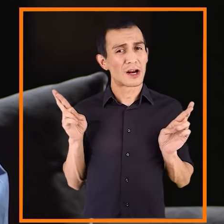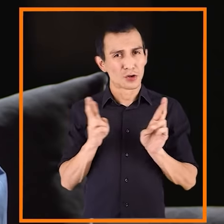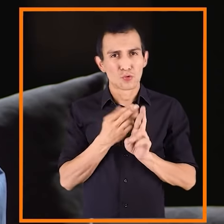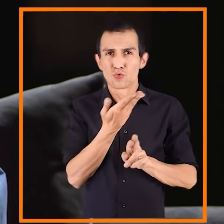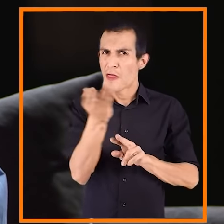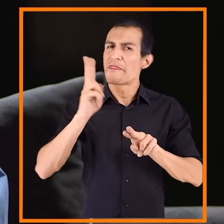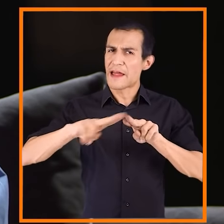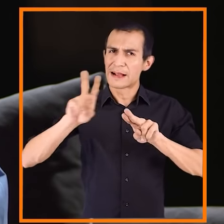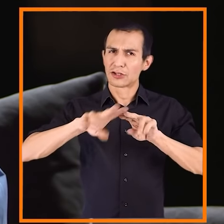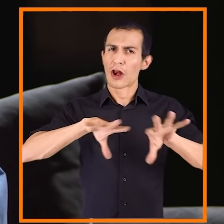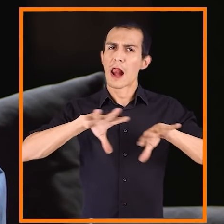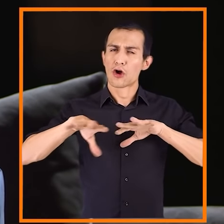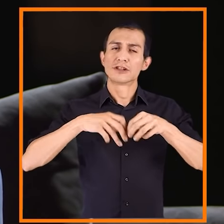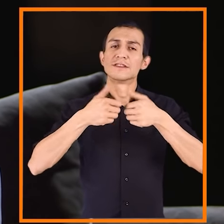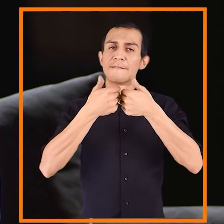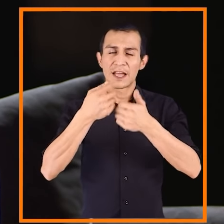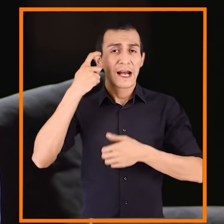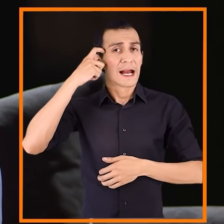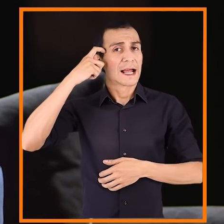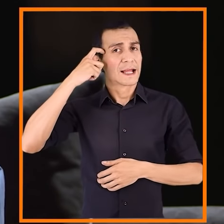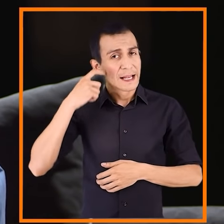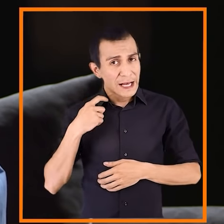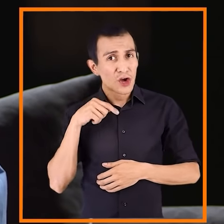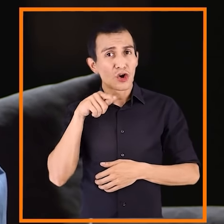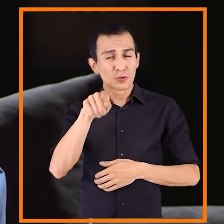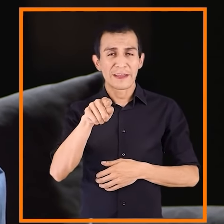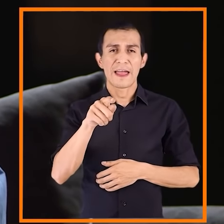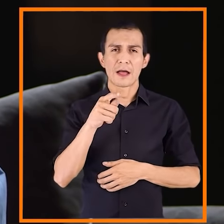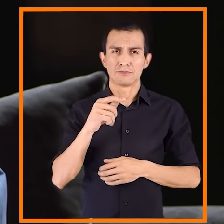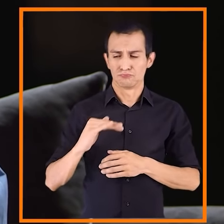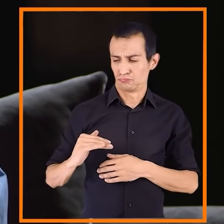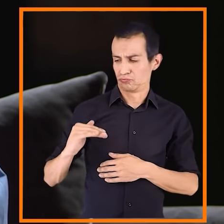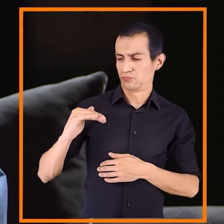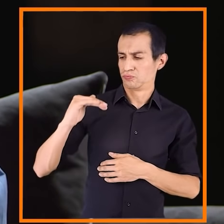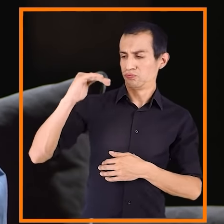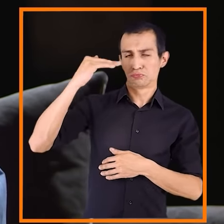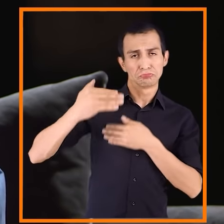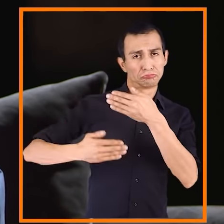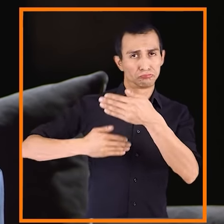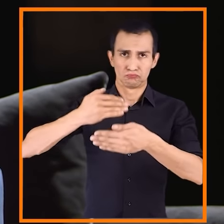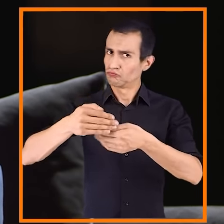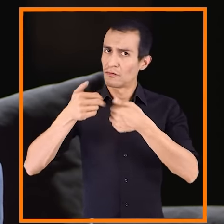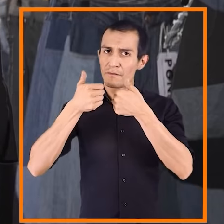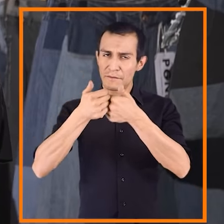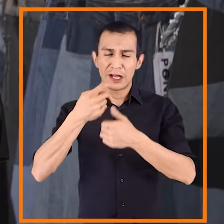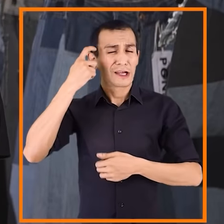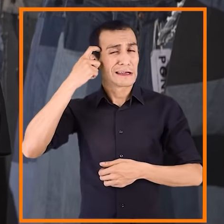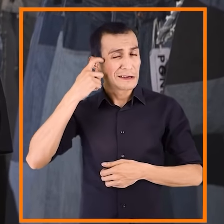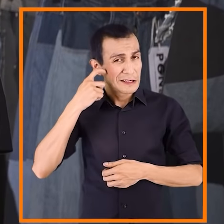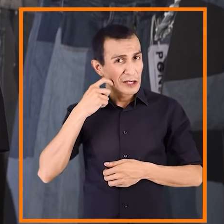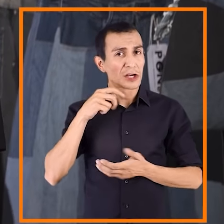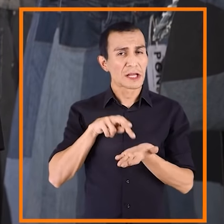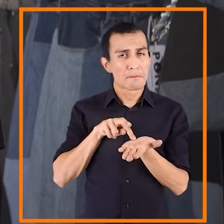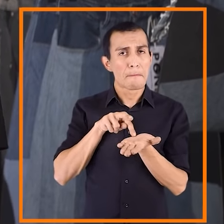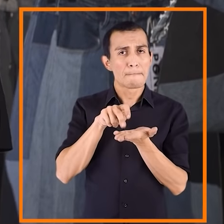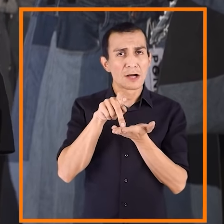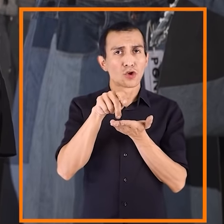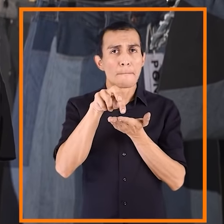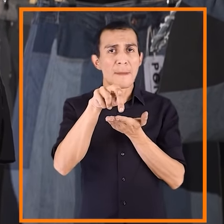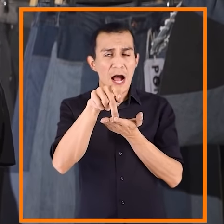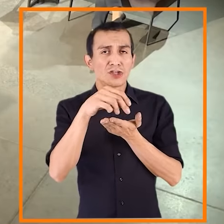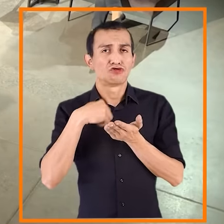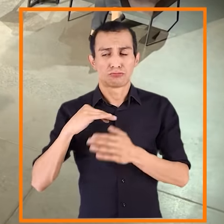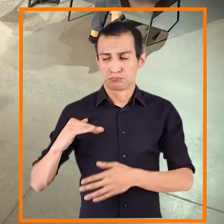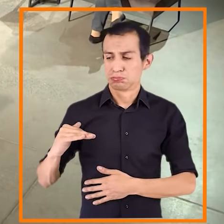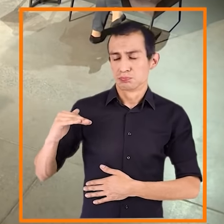resumimos en que están haciendo las cosas bien. Creo que están teniendo un crecimiento orgánico y creo que están paso a